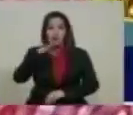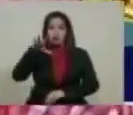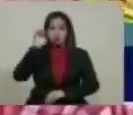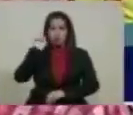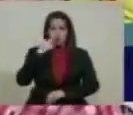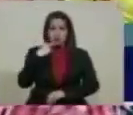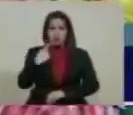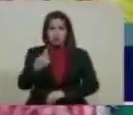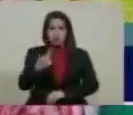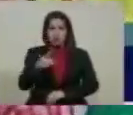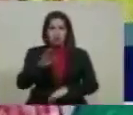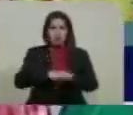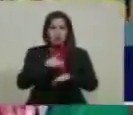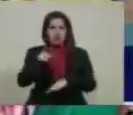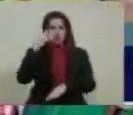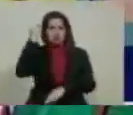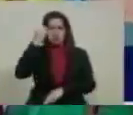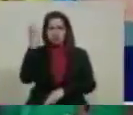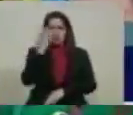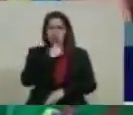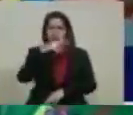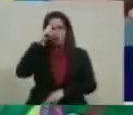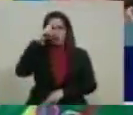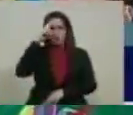qué tú crees que yo no tengo razón?